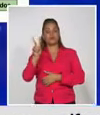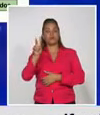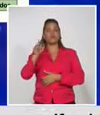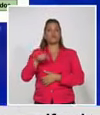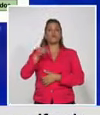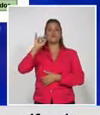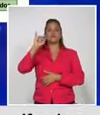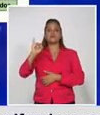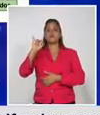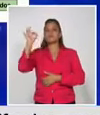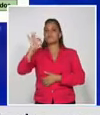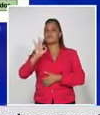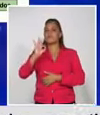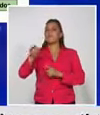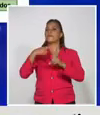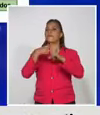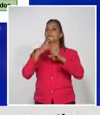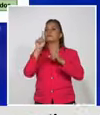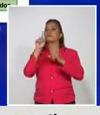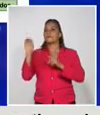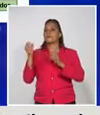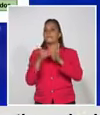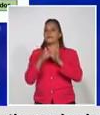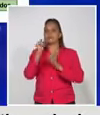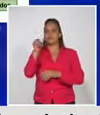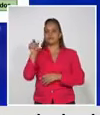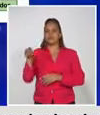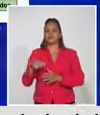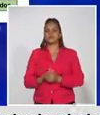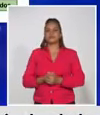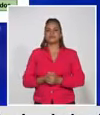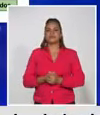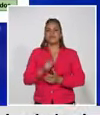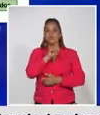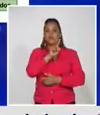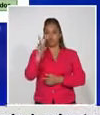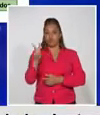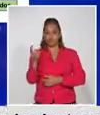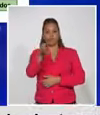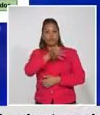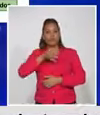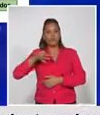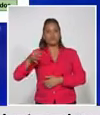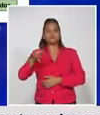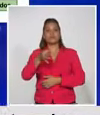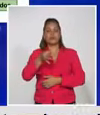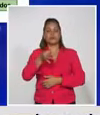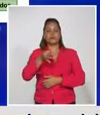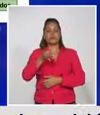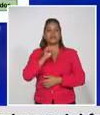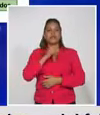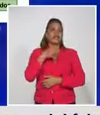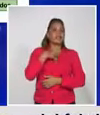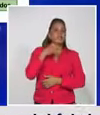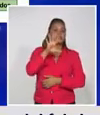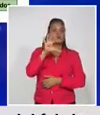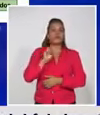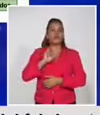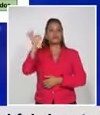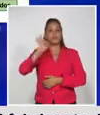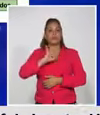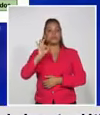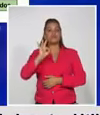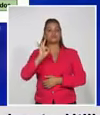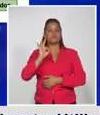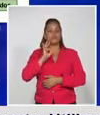122,6 por 100.000 habitantes. Los 12 municipios que aportan el 50% de la incidencia